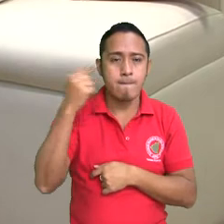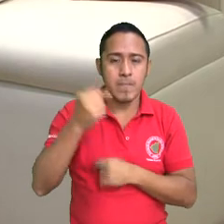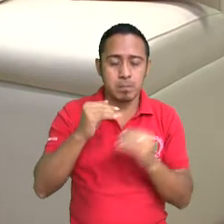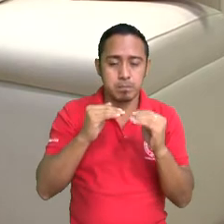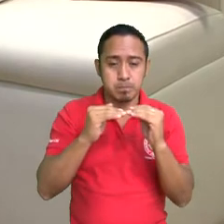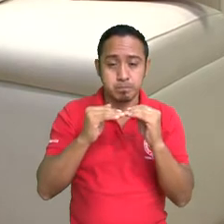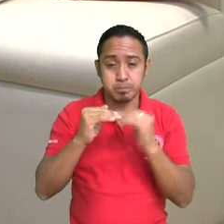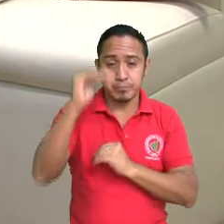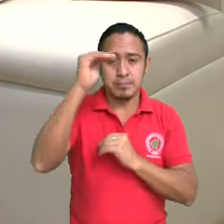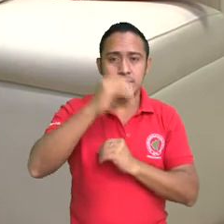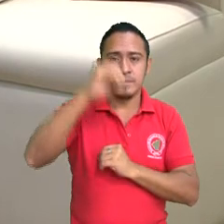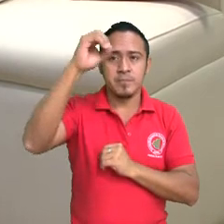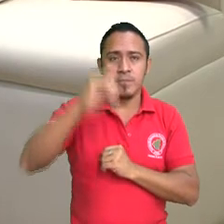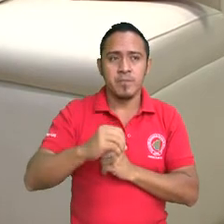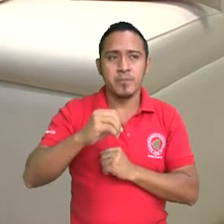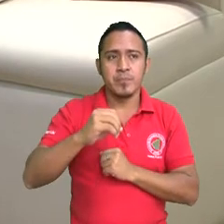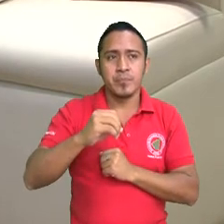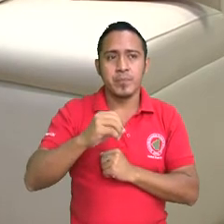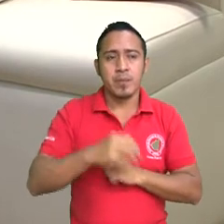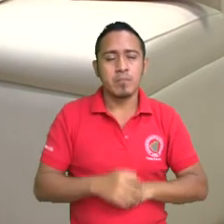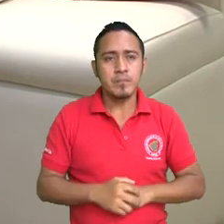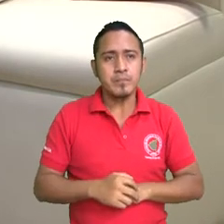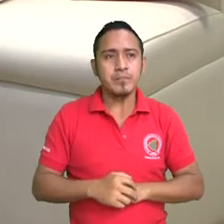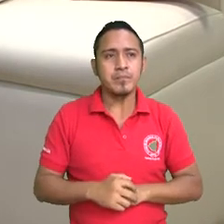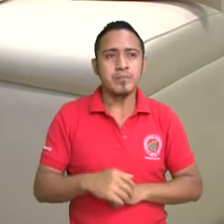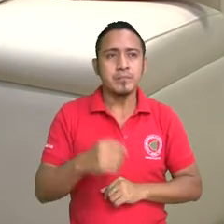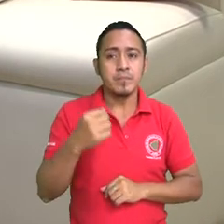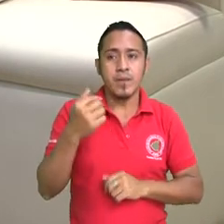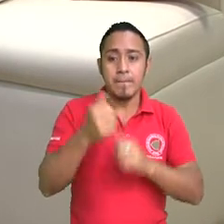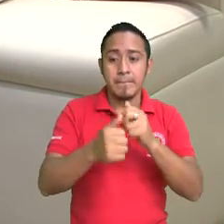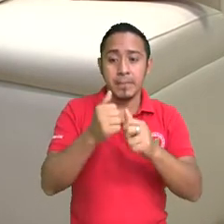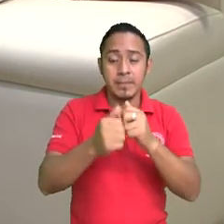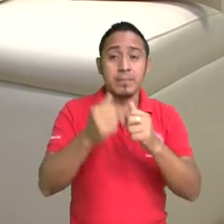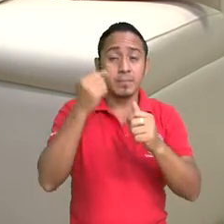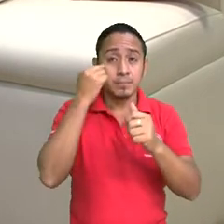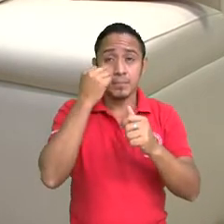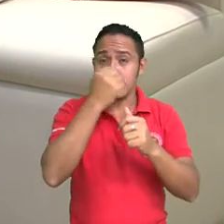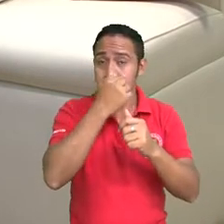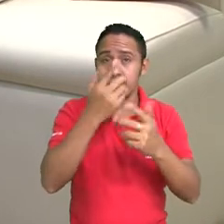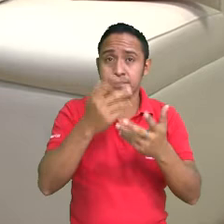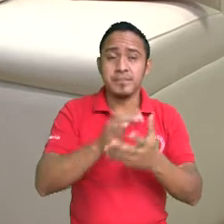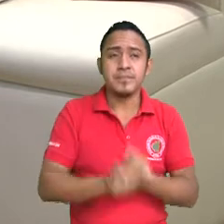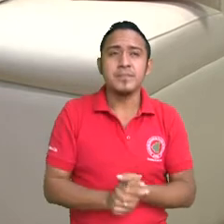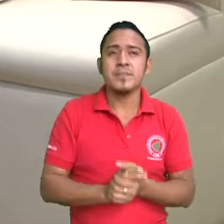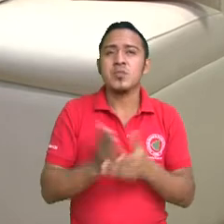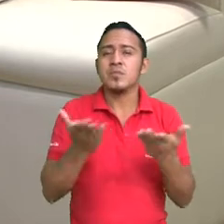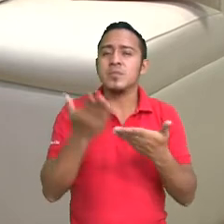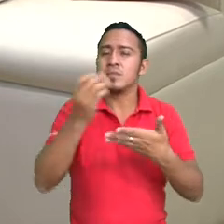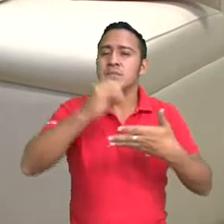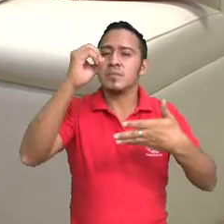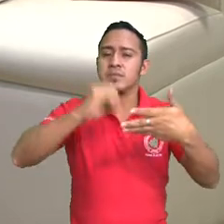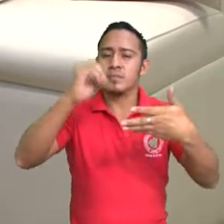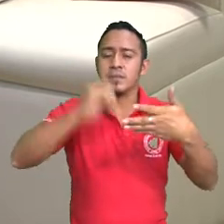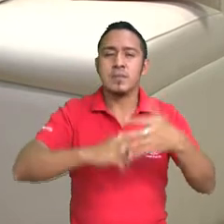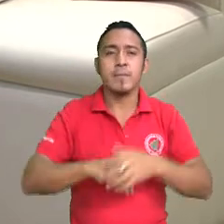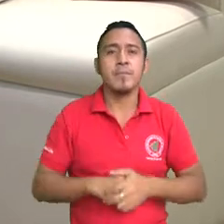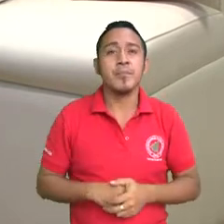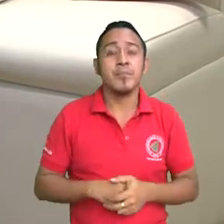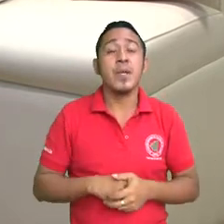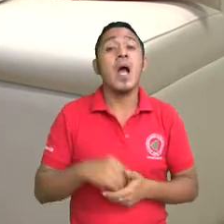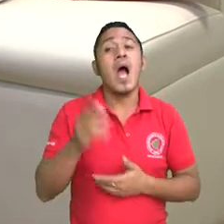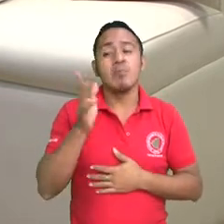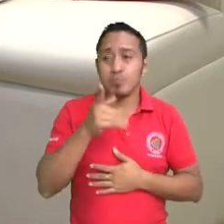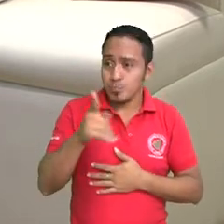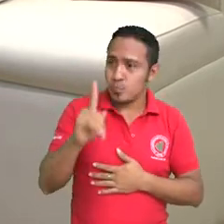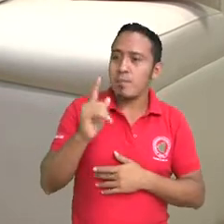aumentar esa, no sé si, esa falta de visión en algunas personas. Pero ¿cómo está el índice? Es muy interesante